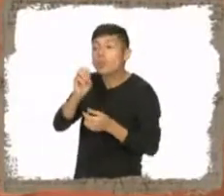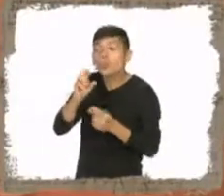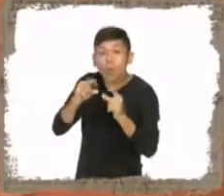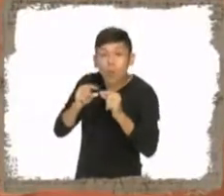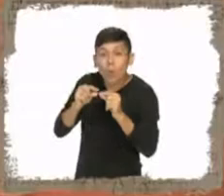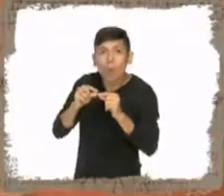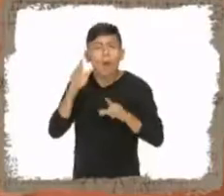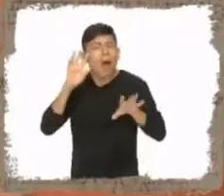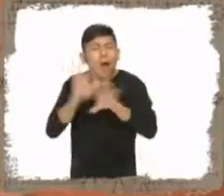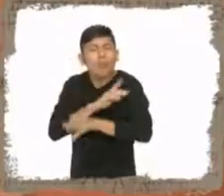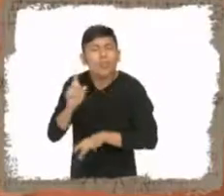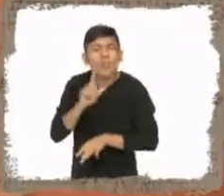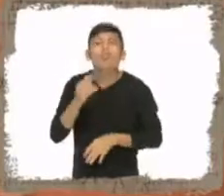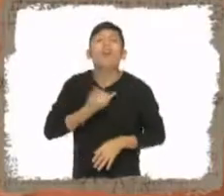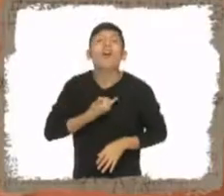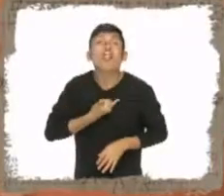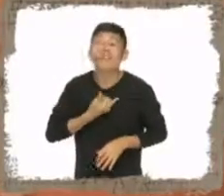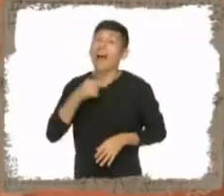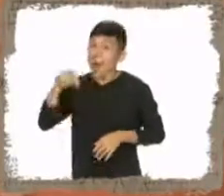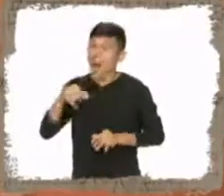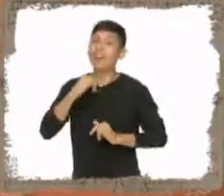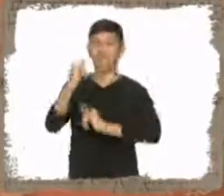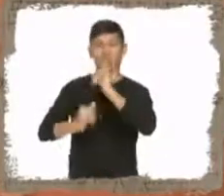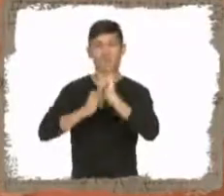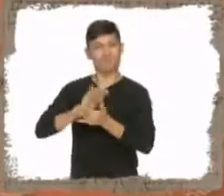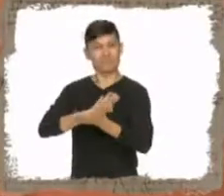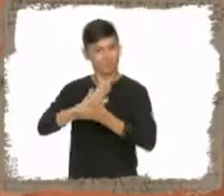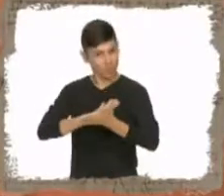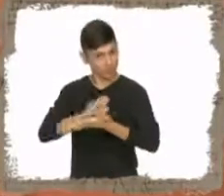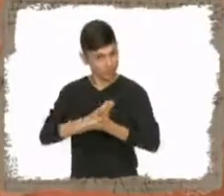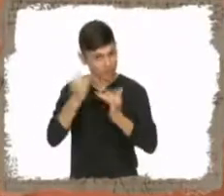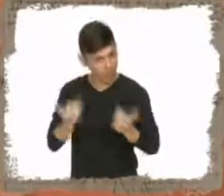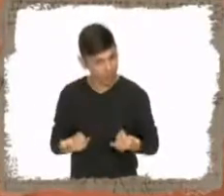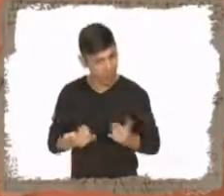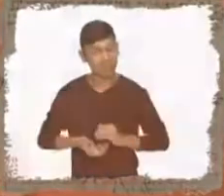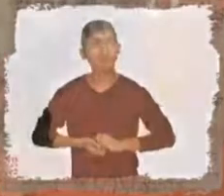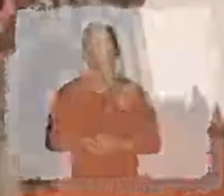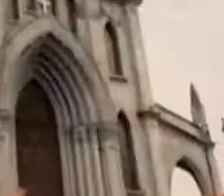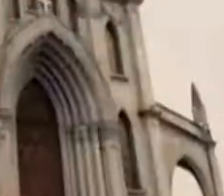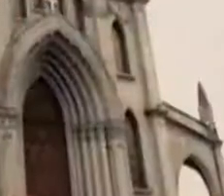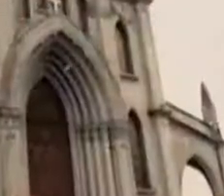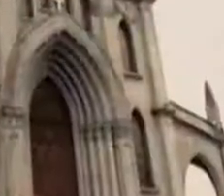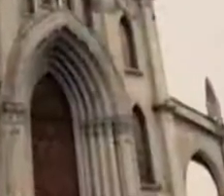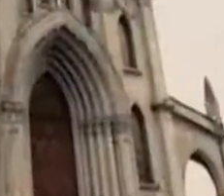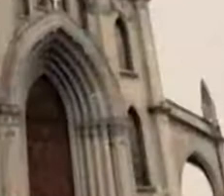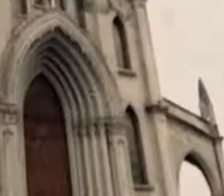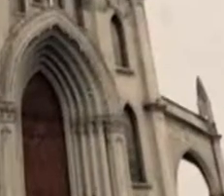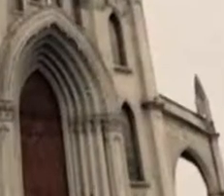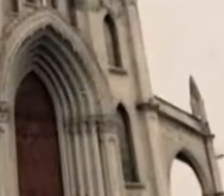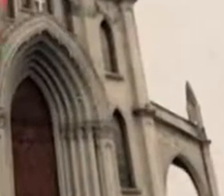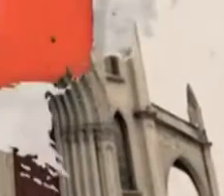¿Y cómo hace para no confundirse? En el siguiente informe vamos a resolverlo.